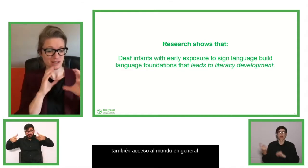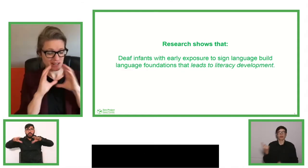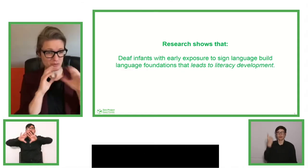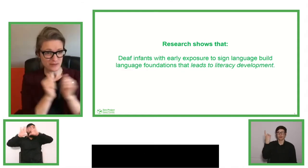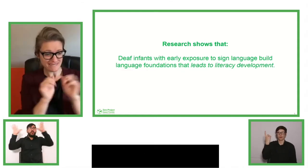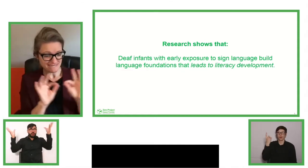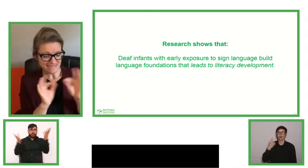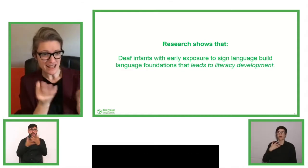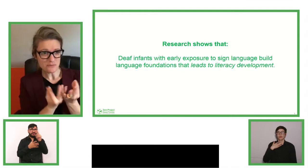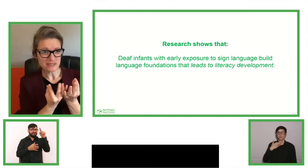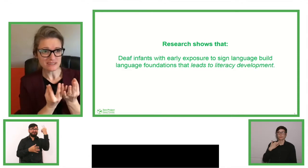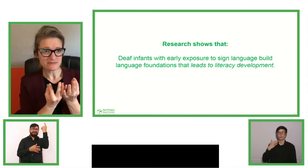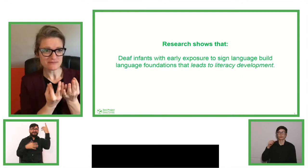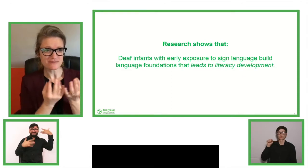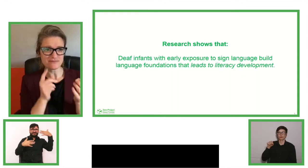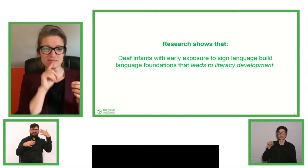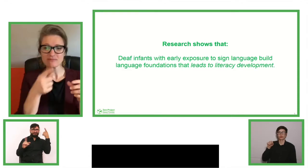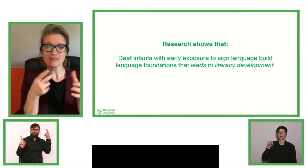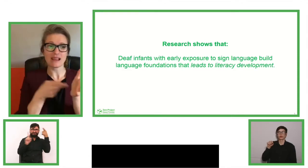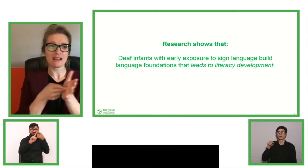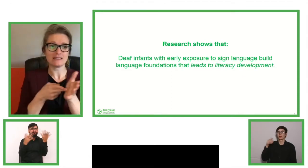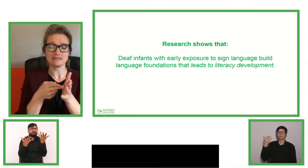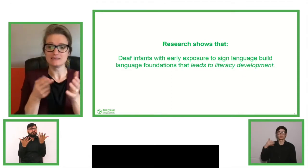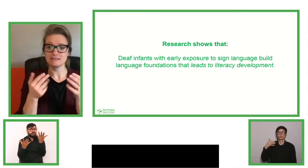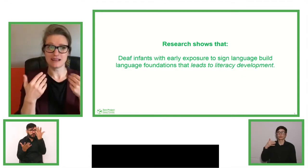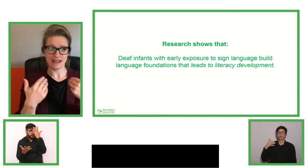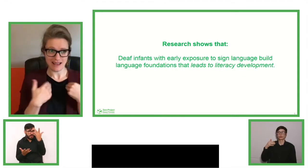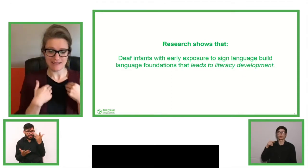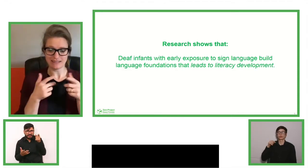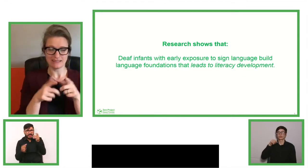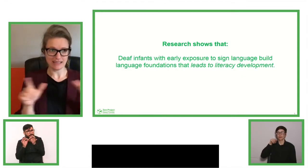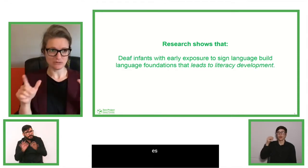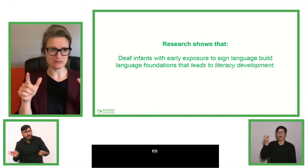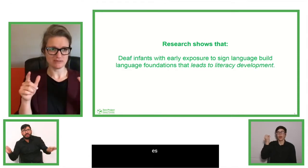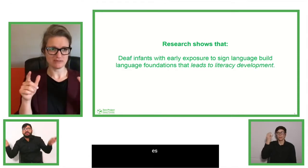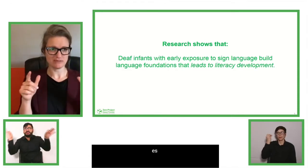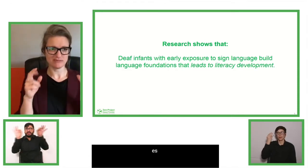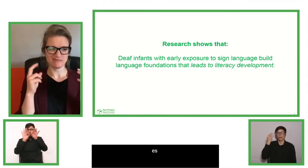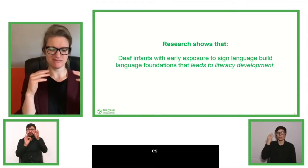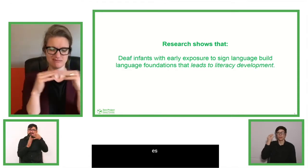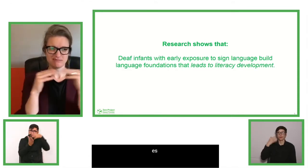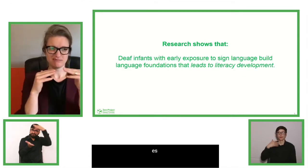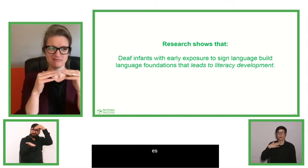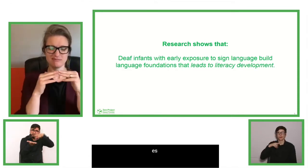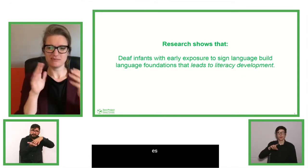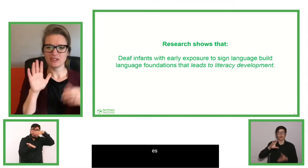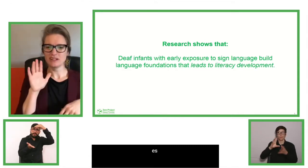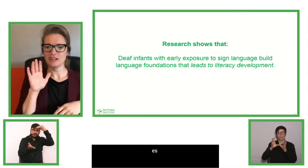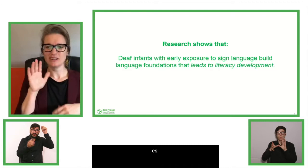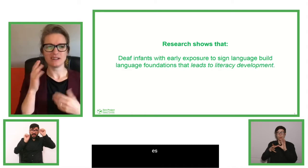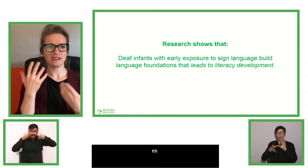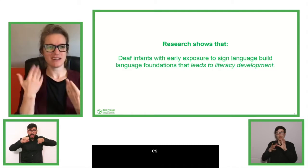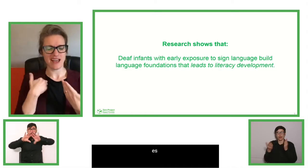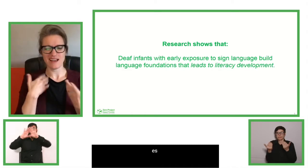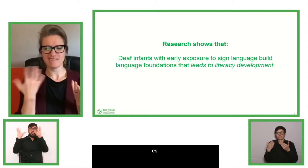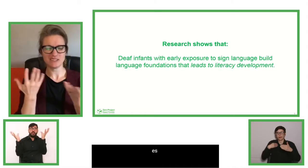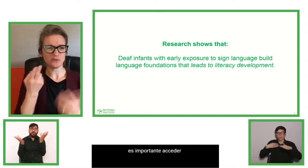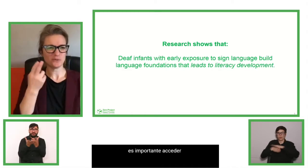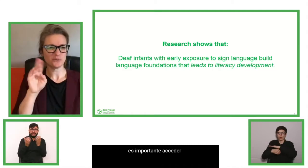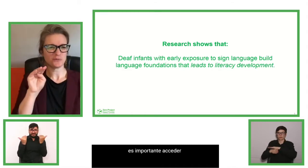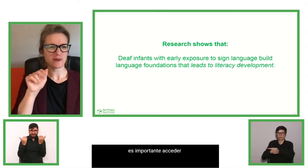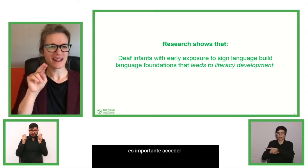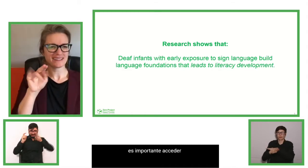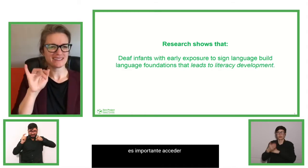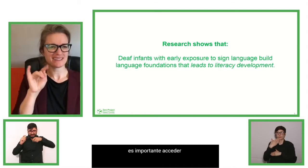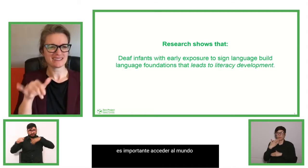Language is needed to be able to access the world. Es importante acceder al mundo y también comunicarse con su